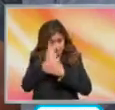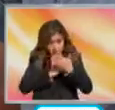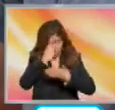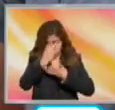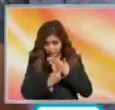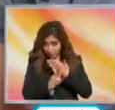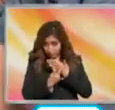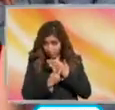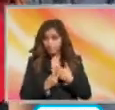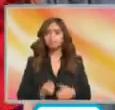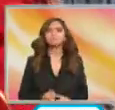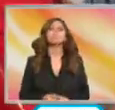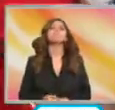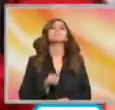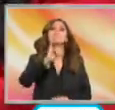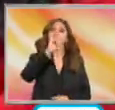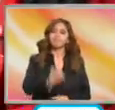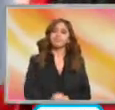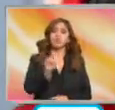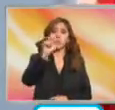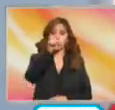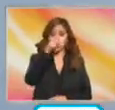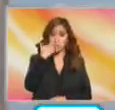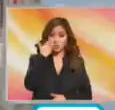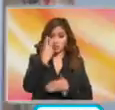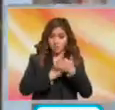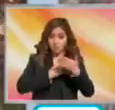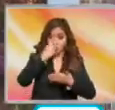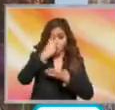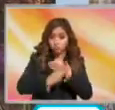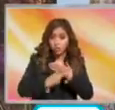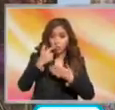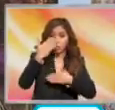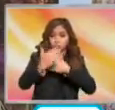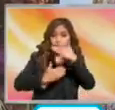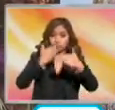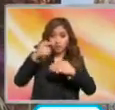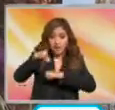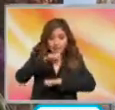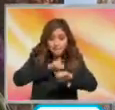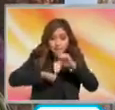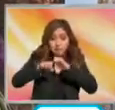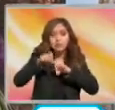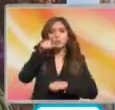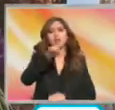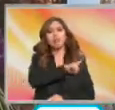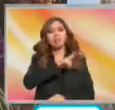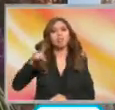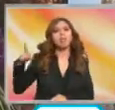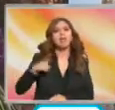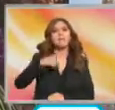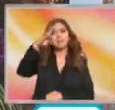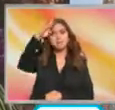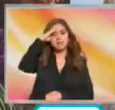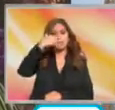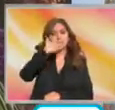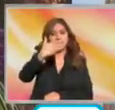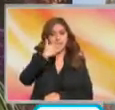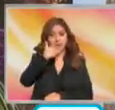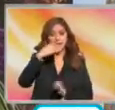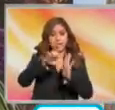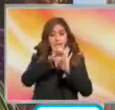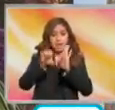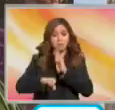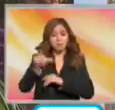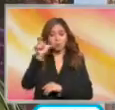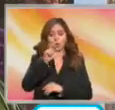perseverante, hay que ser muy dedicado y hay que tener confianza en ti mismo. Si Ok. tú empiezas a tambalear porque las cosas no te salen